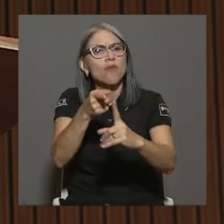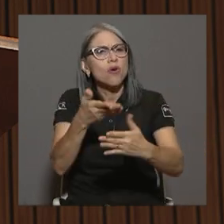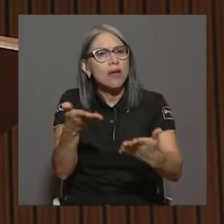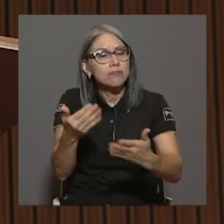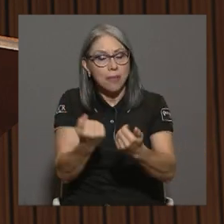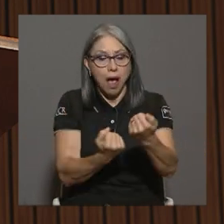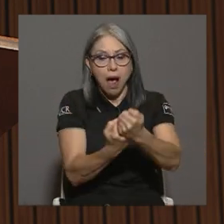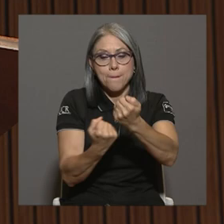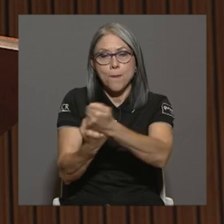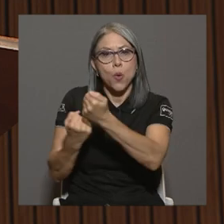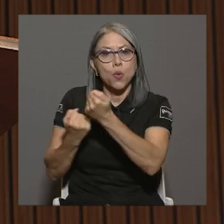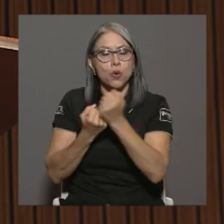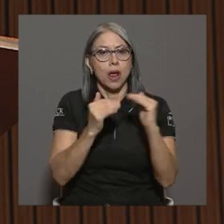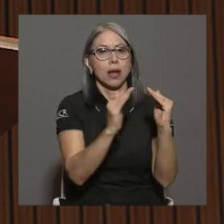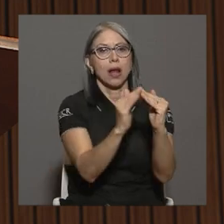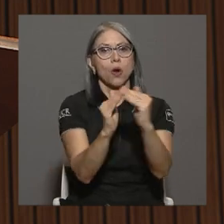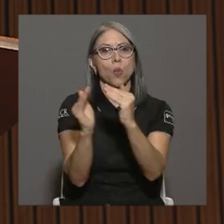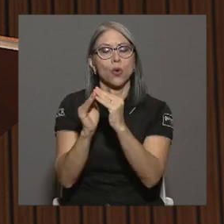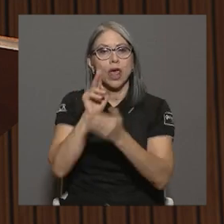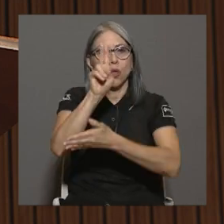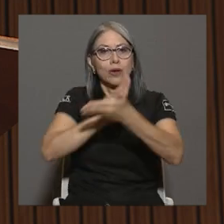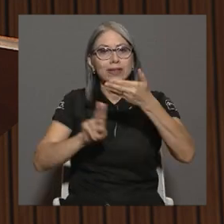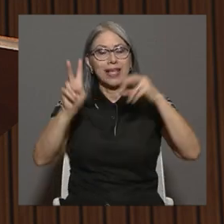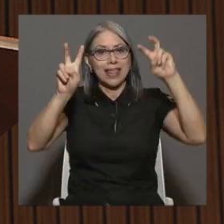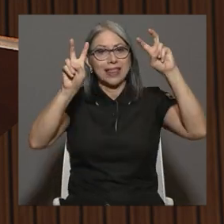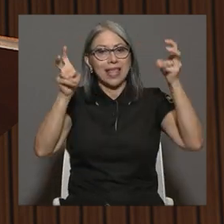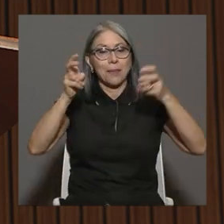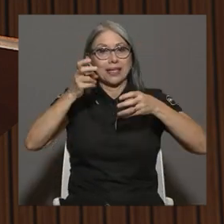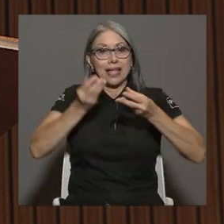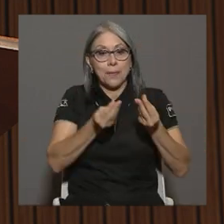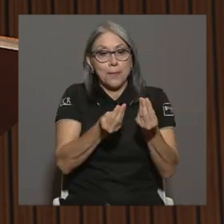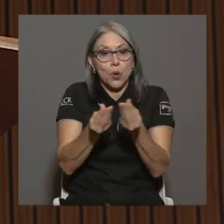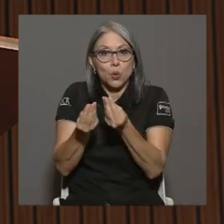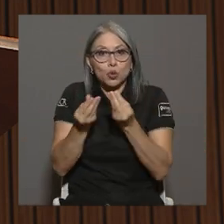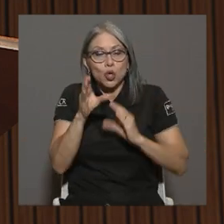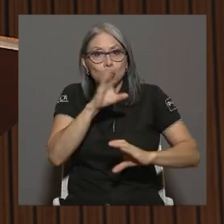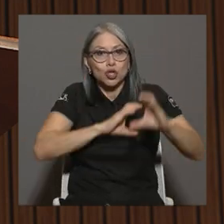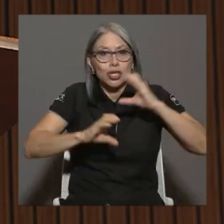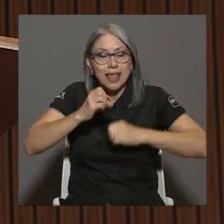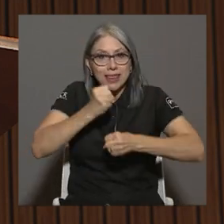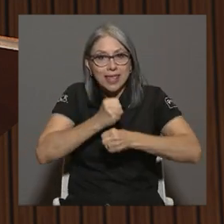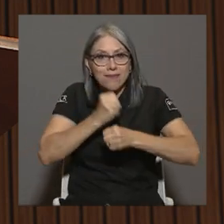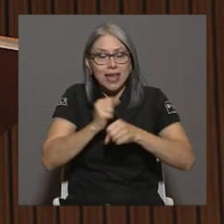a la comunidad universitaria en temas de producción científica,